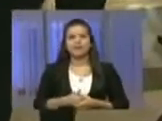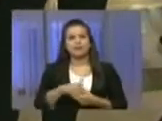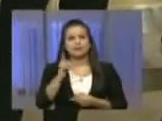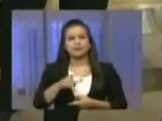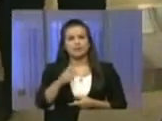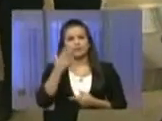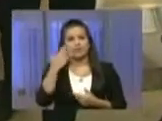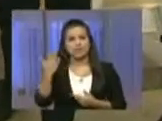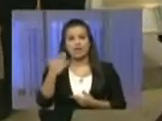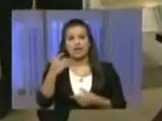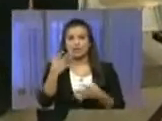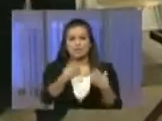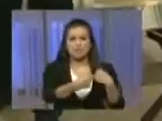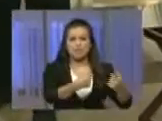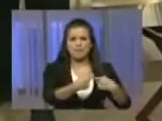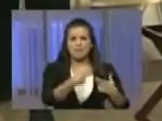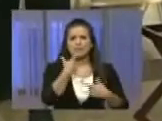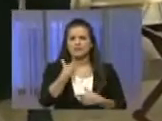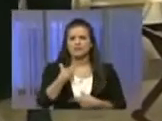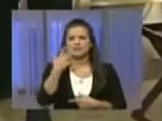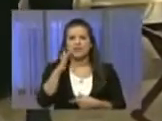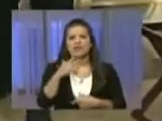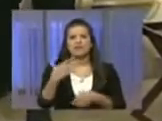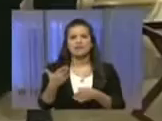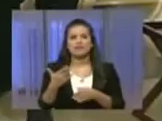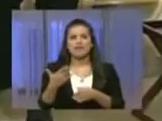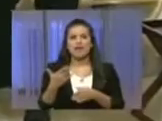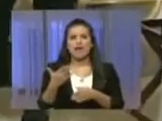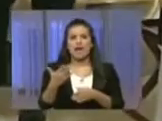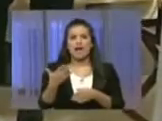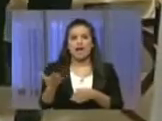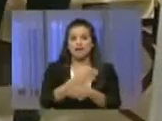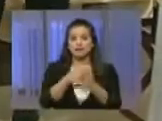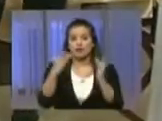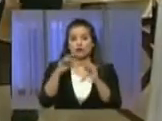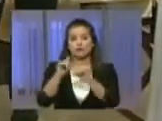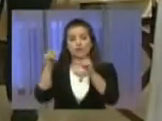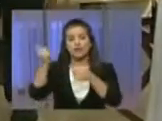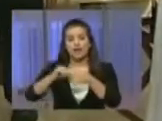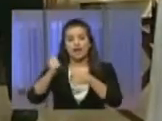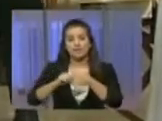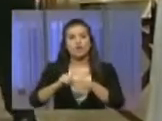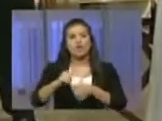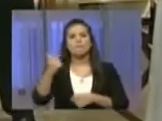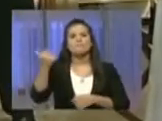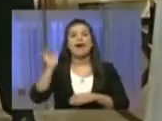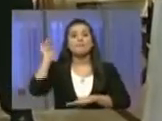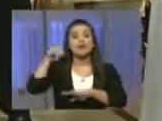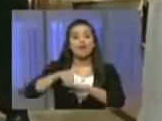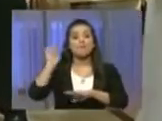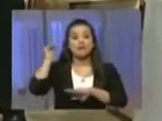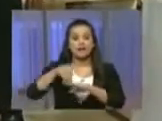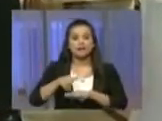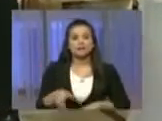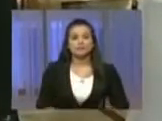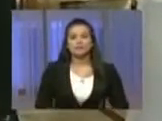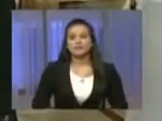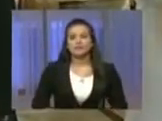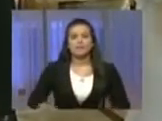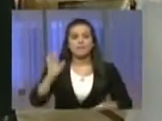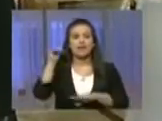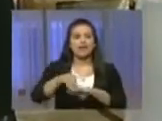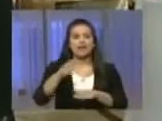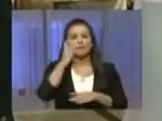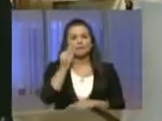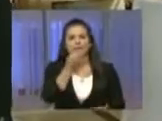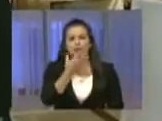mensajes que me dice han llegado antes de darle el pase a marac maracay maracay a esta experiencia tan bonita que ustedes han